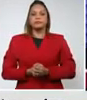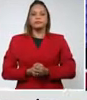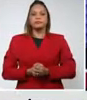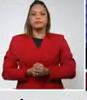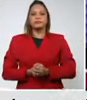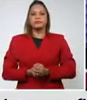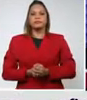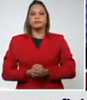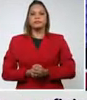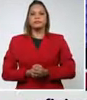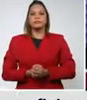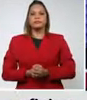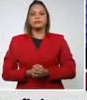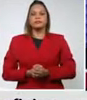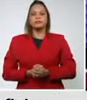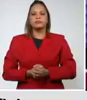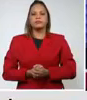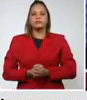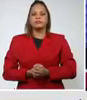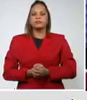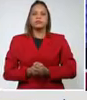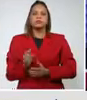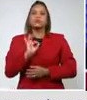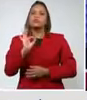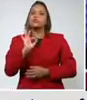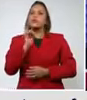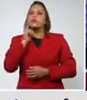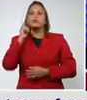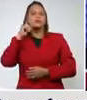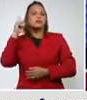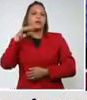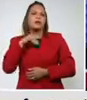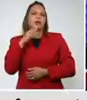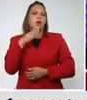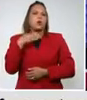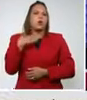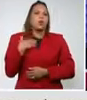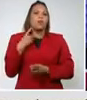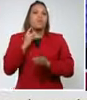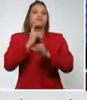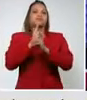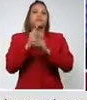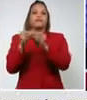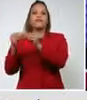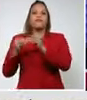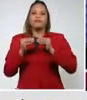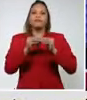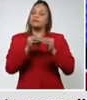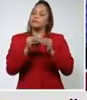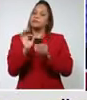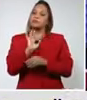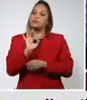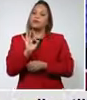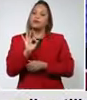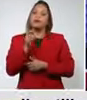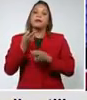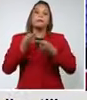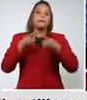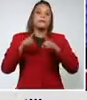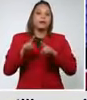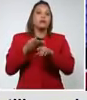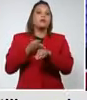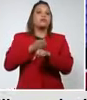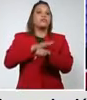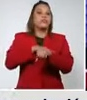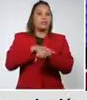que no se había podido precisar bien cuál fue la fuente de infección. Sí tenía un grupo de antecedentes